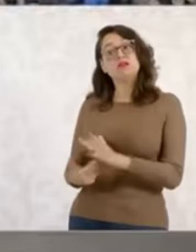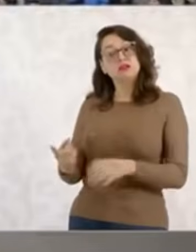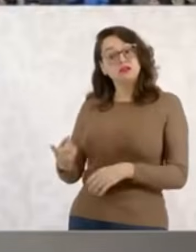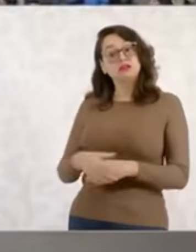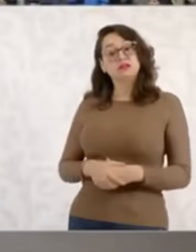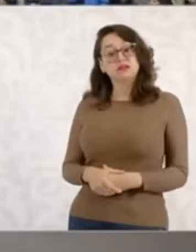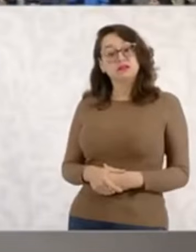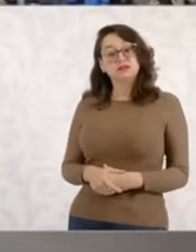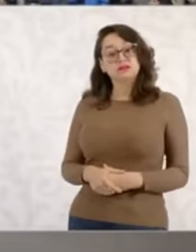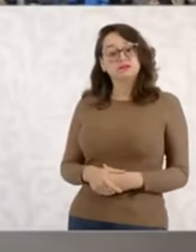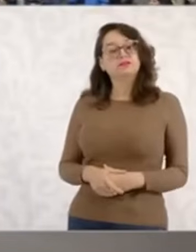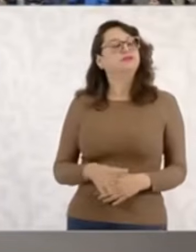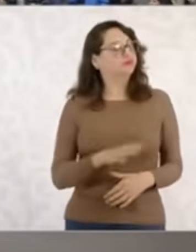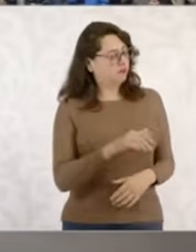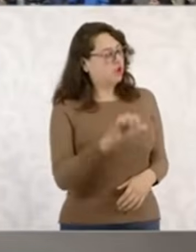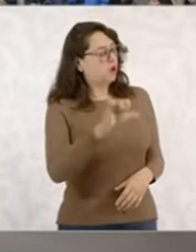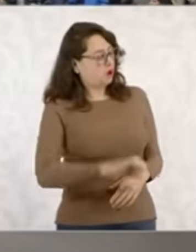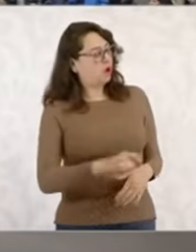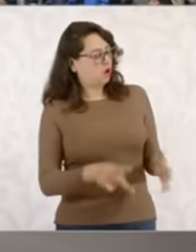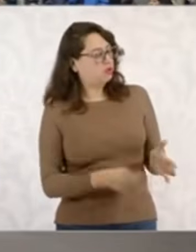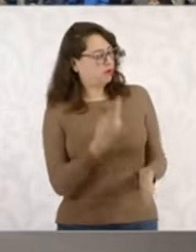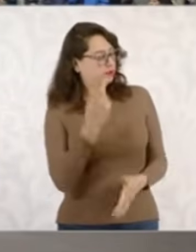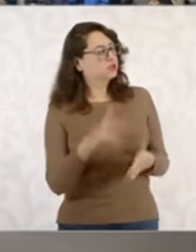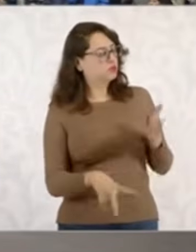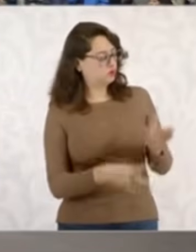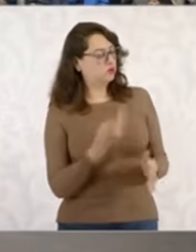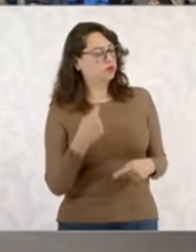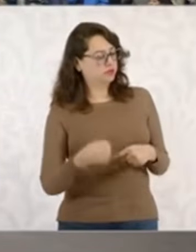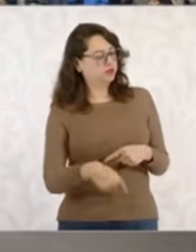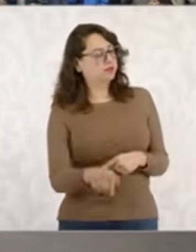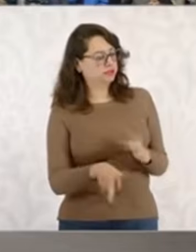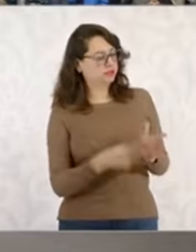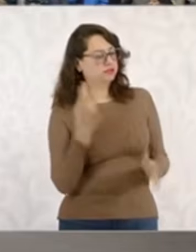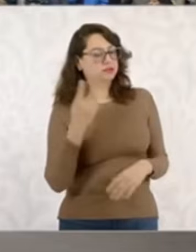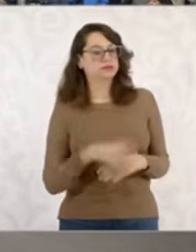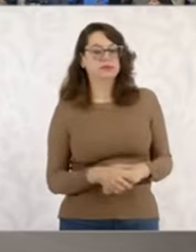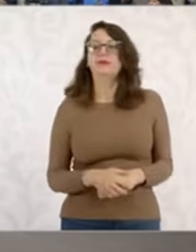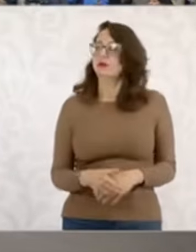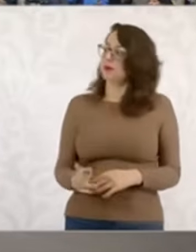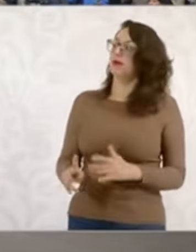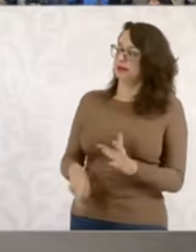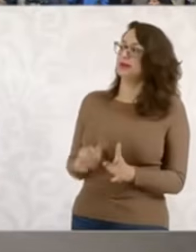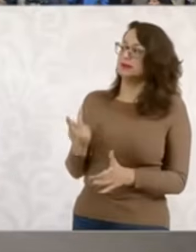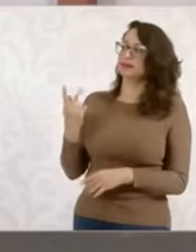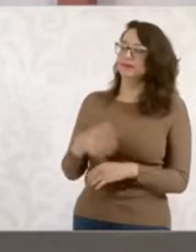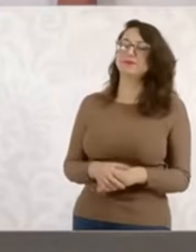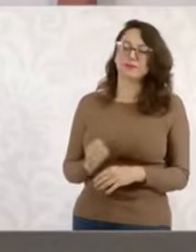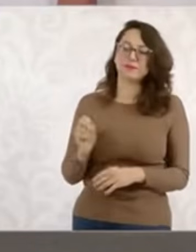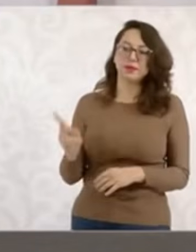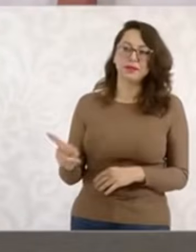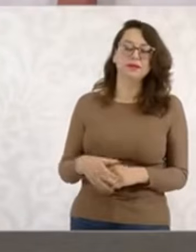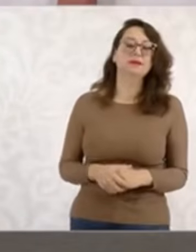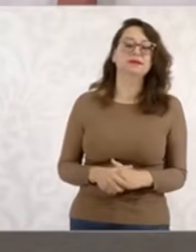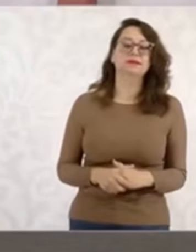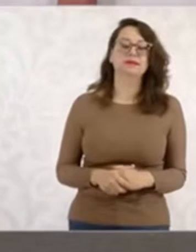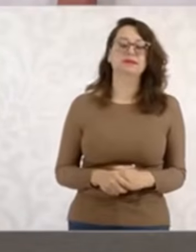Bueno, hay que ponerles otra mesa. Hay que poner otra mesa. Otra mesa. Sí, ahora.